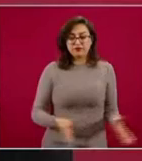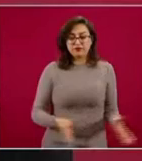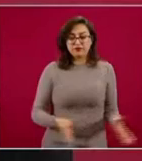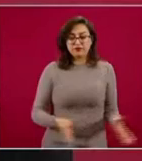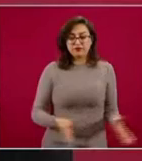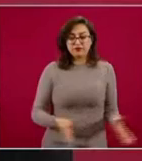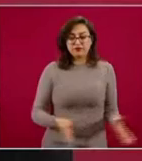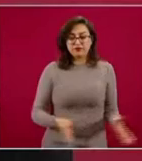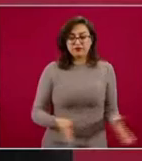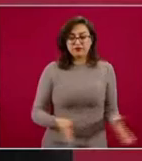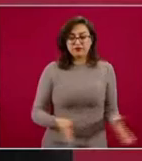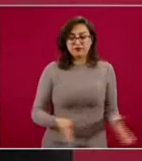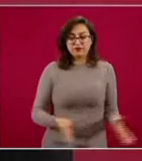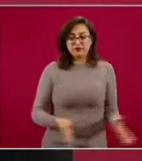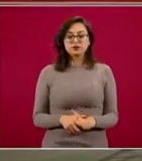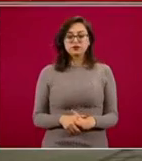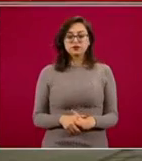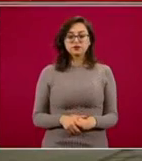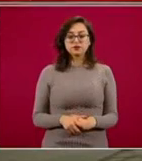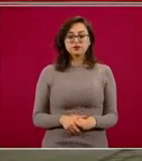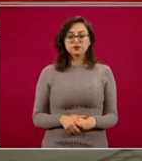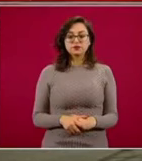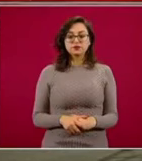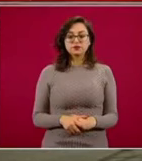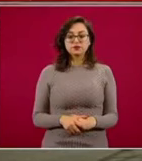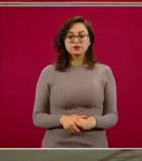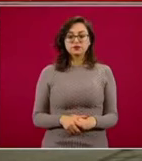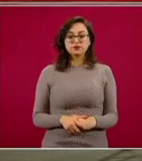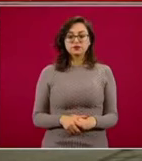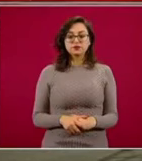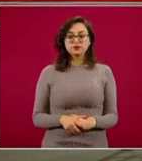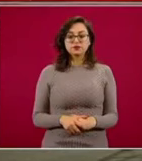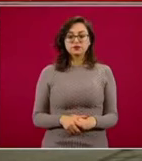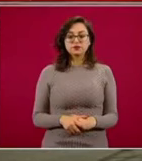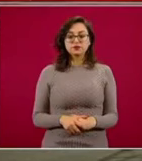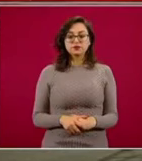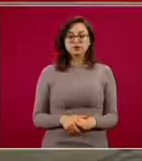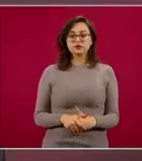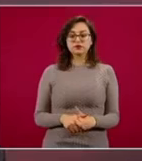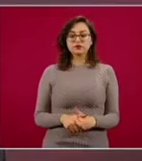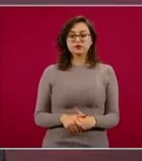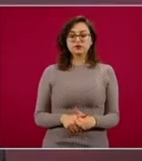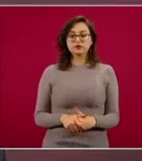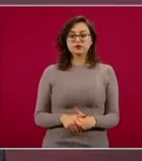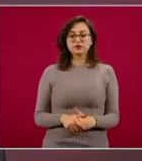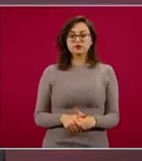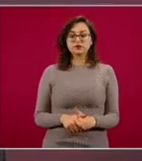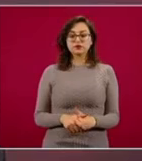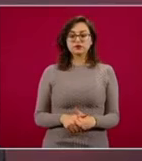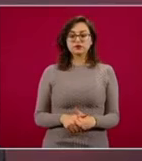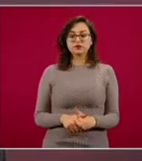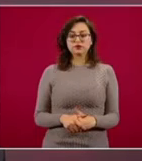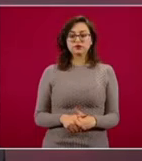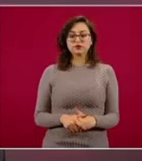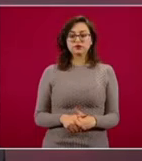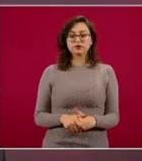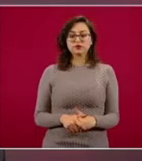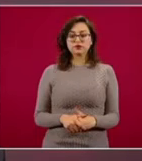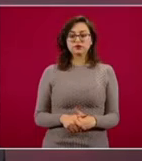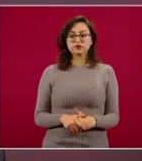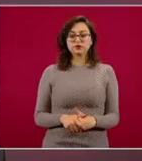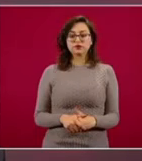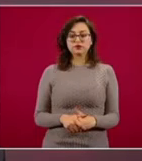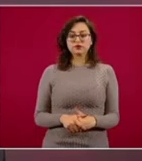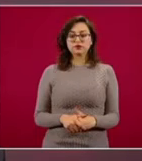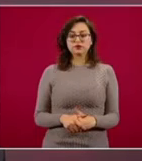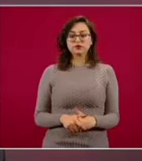ha sido el tener capacidad de atención hospitalaria, en especial para personas